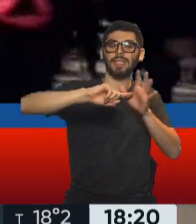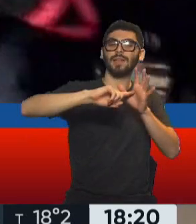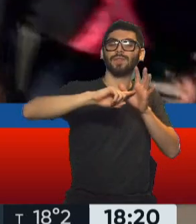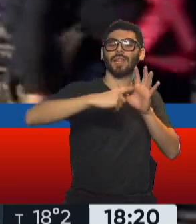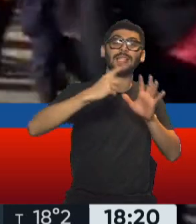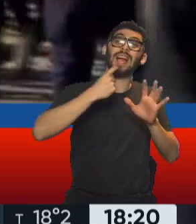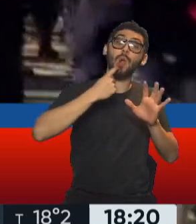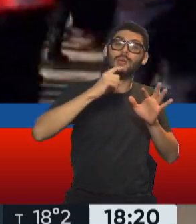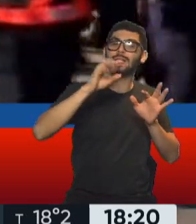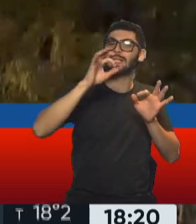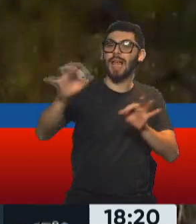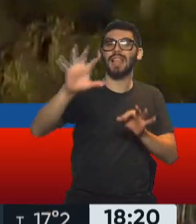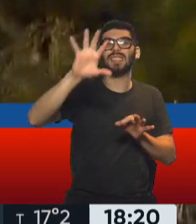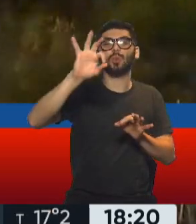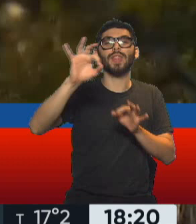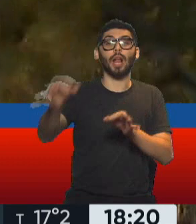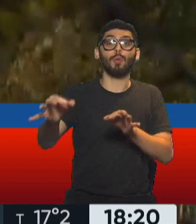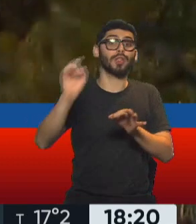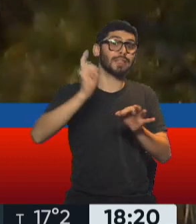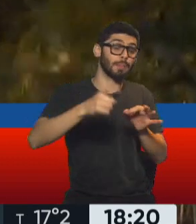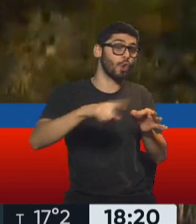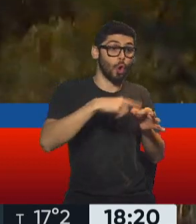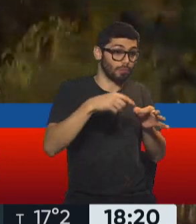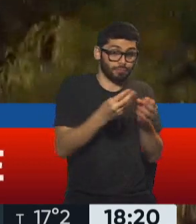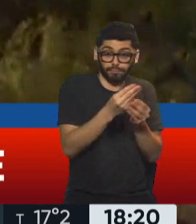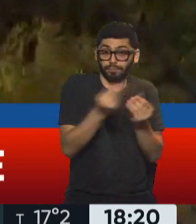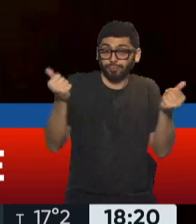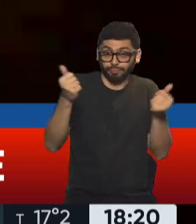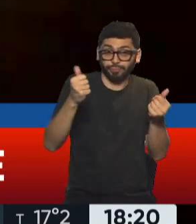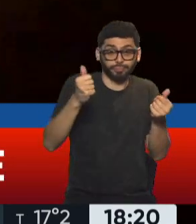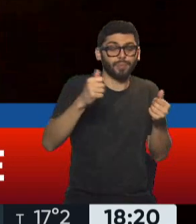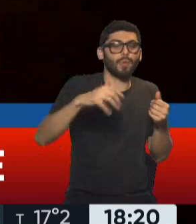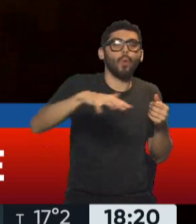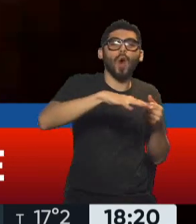y la denominada Zona Cero, el barrio 544 viviendas en el sur de la capital